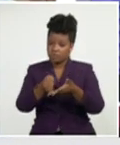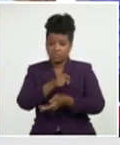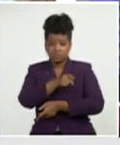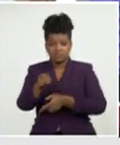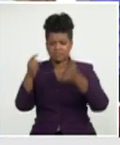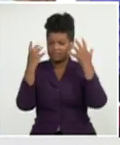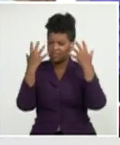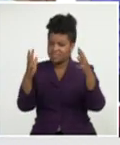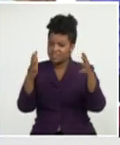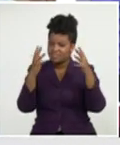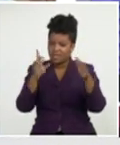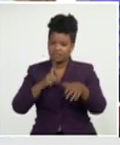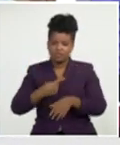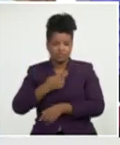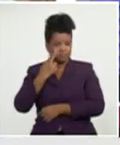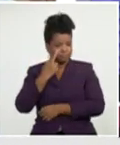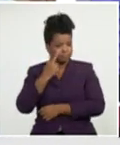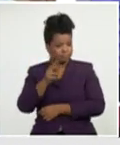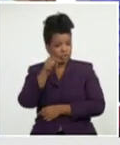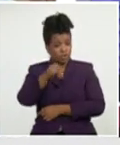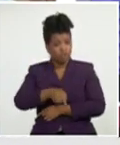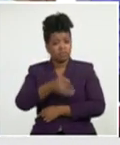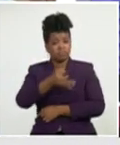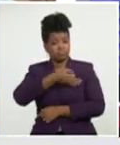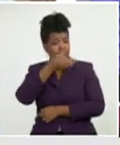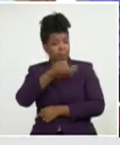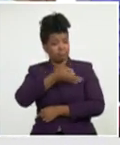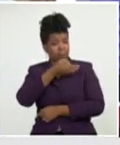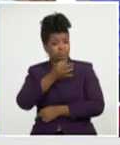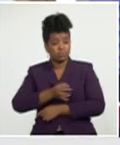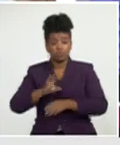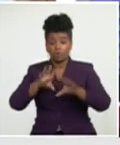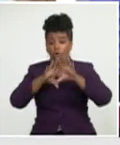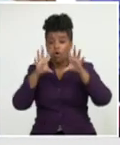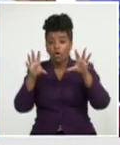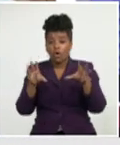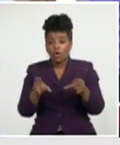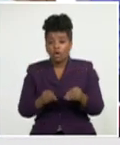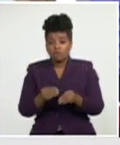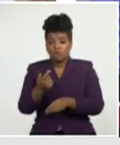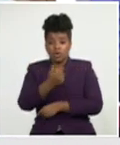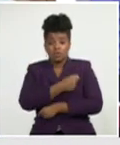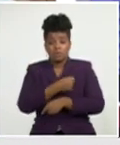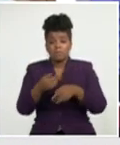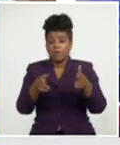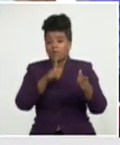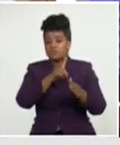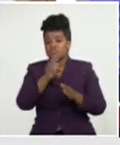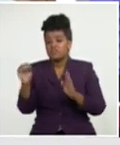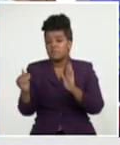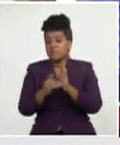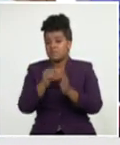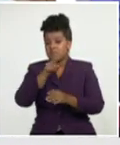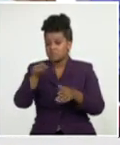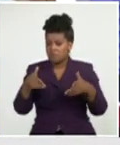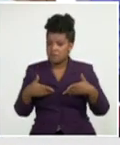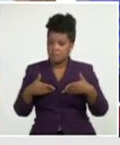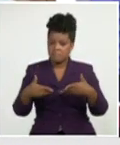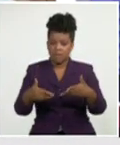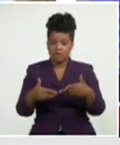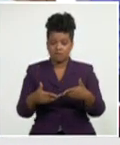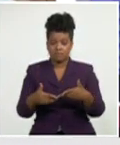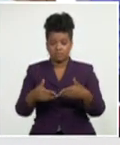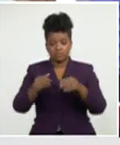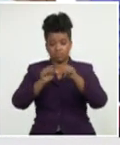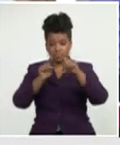nuestro reconocimiento. Hoy estamos hablando entre todos los candidatos vacunados, estamos hablando de más de 100.000 voluntarios en el país que hoy están involucrados